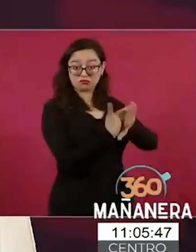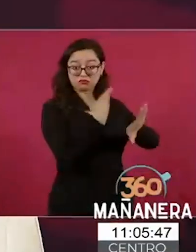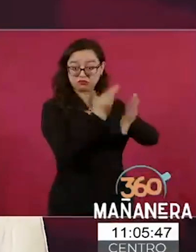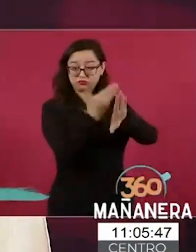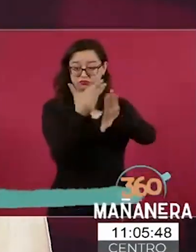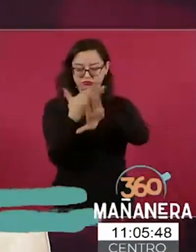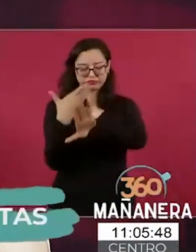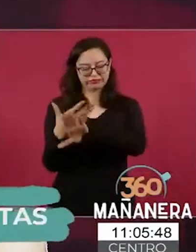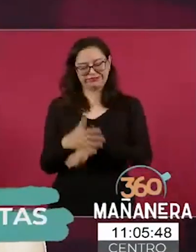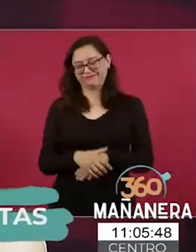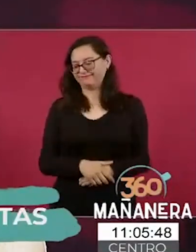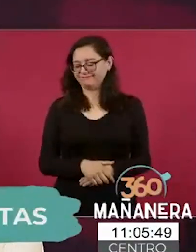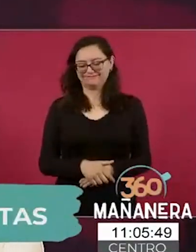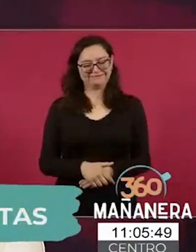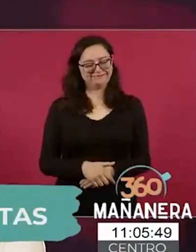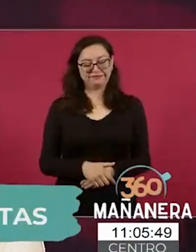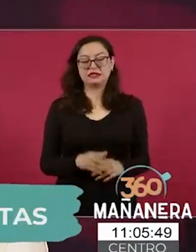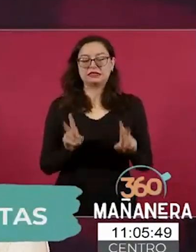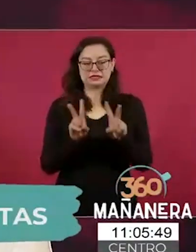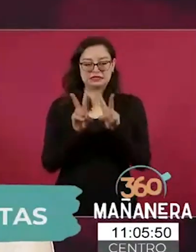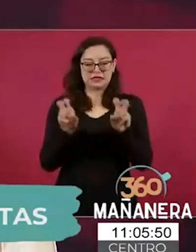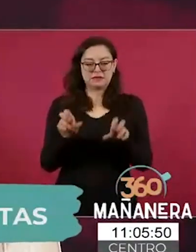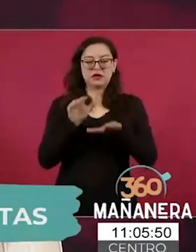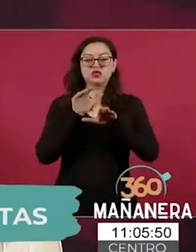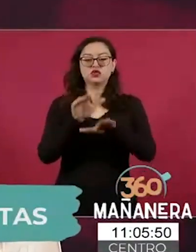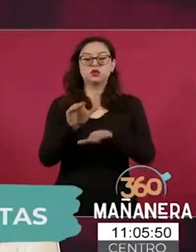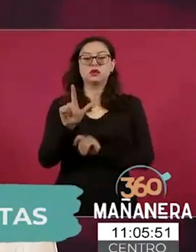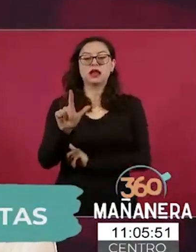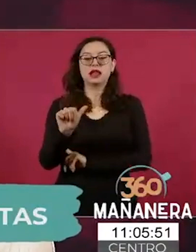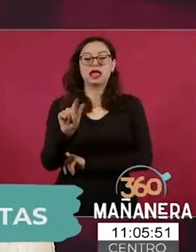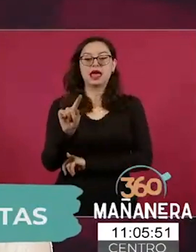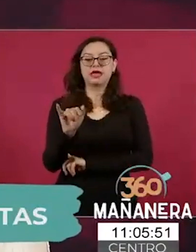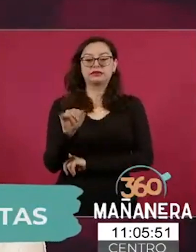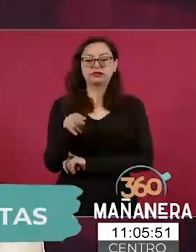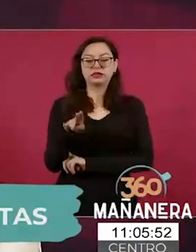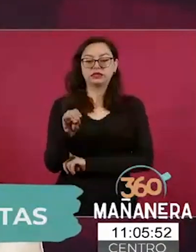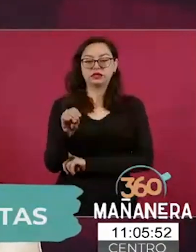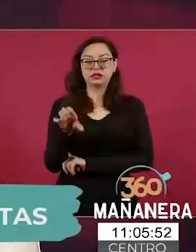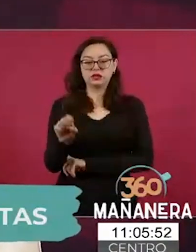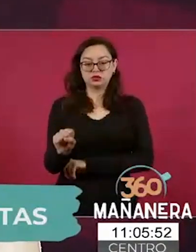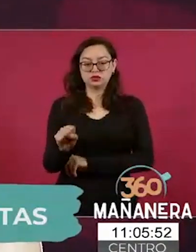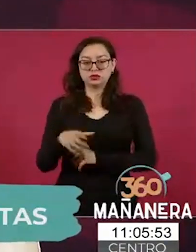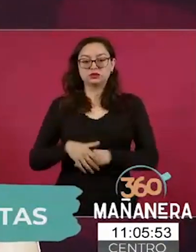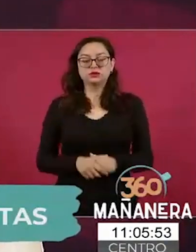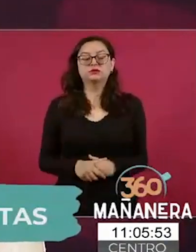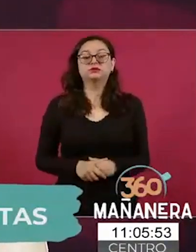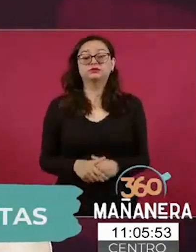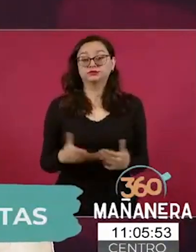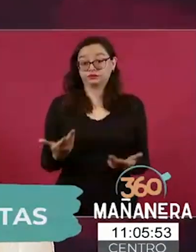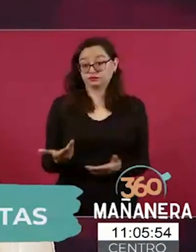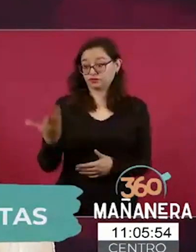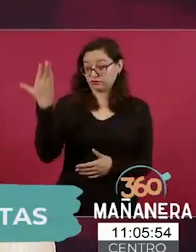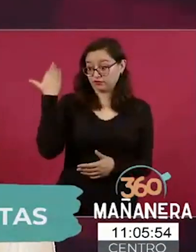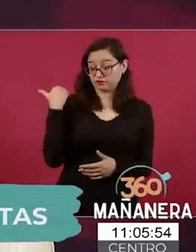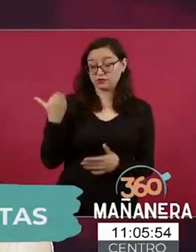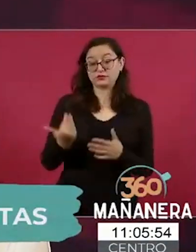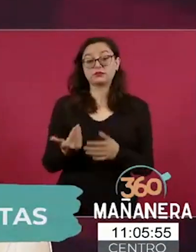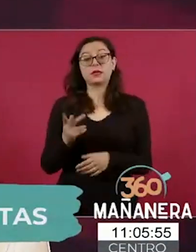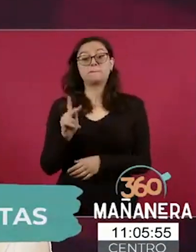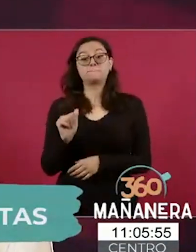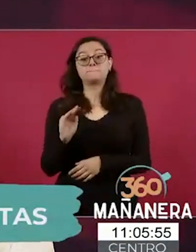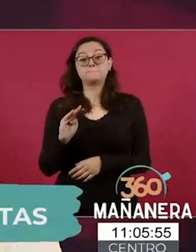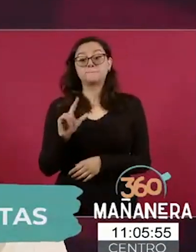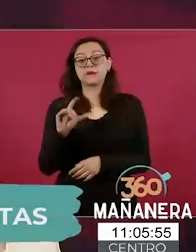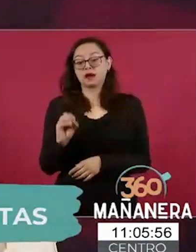vilchis tras la participación en conferencia de prensa matutina del titular de la unidad de inteligencia financiera Pablo